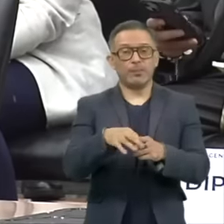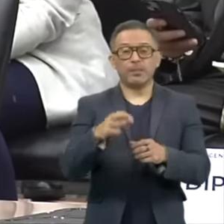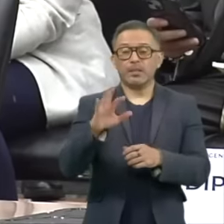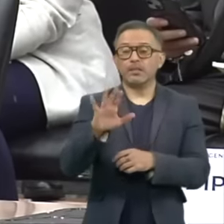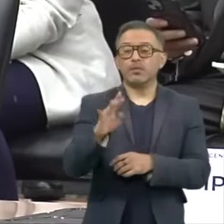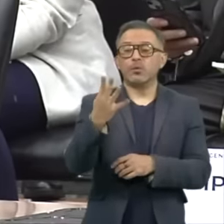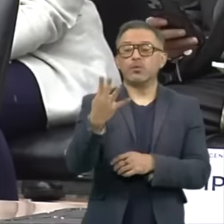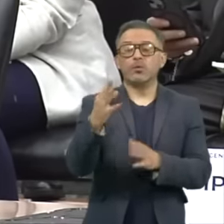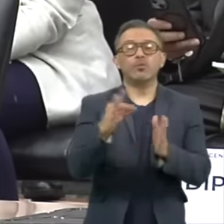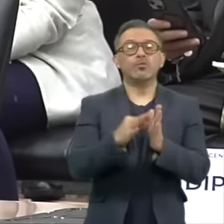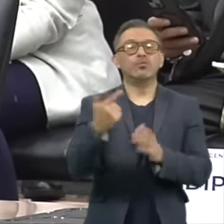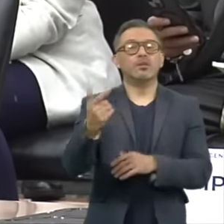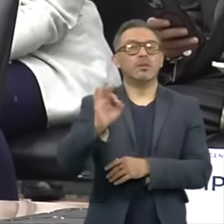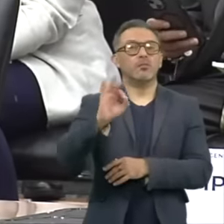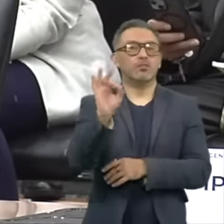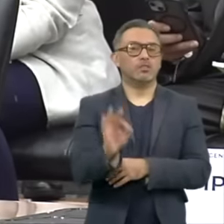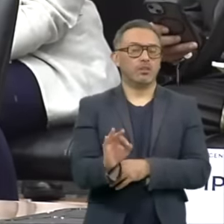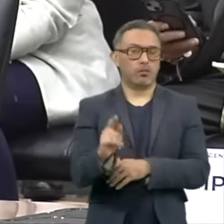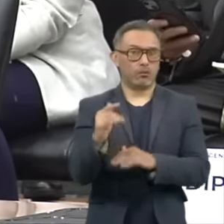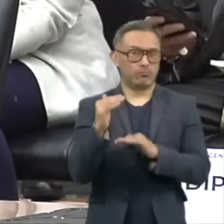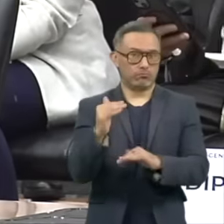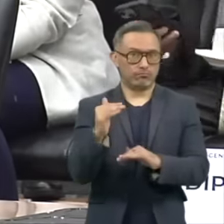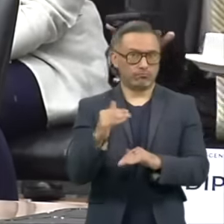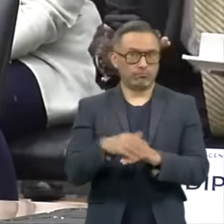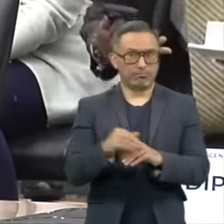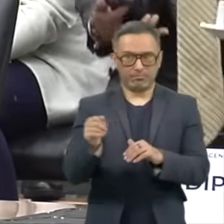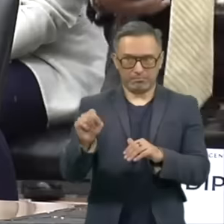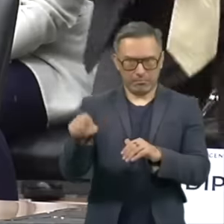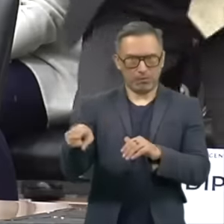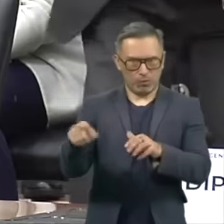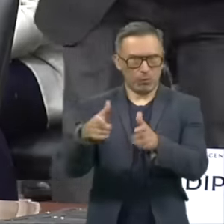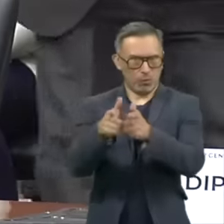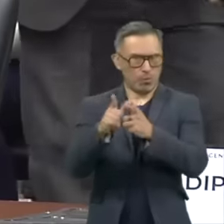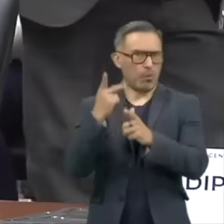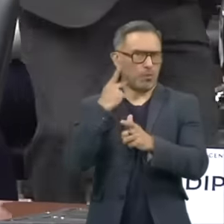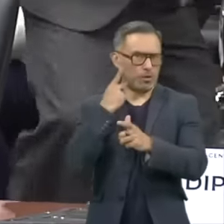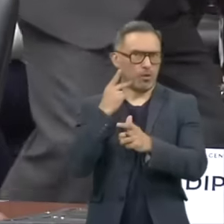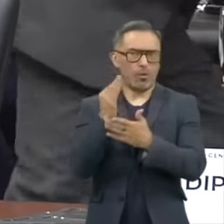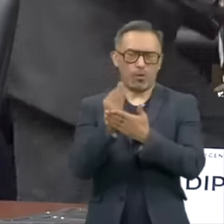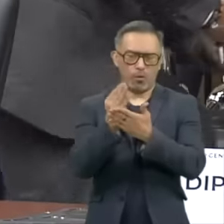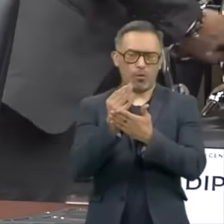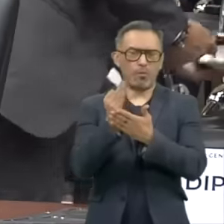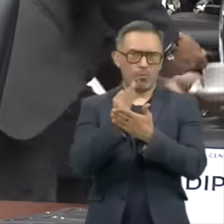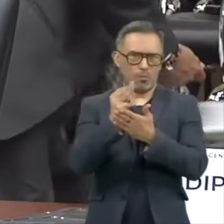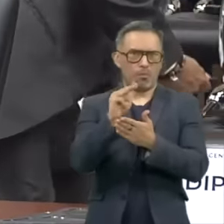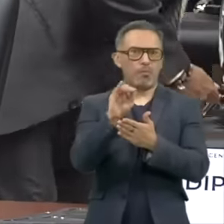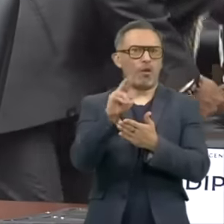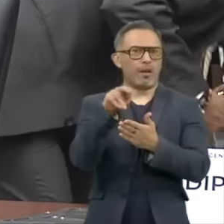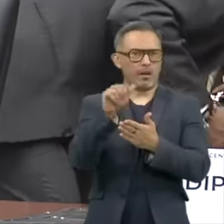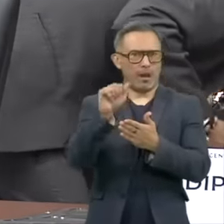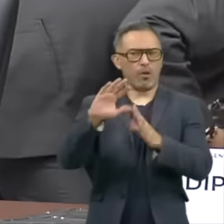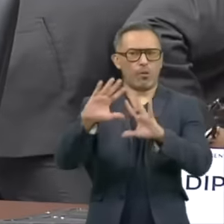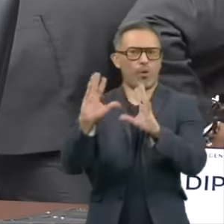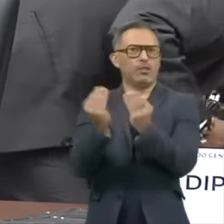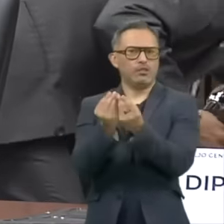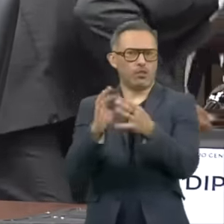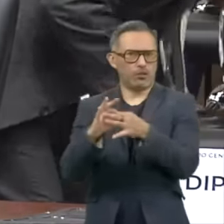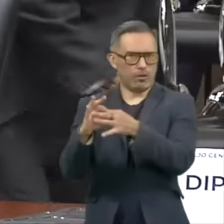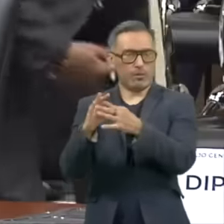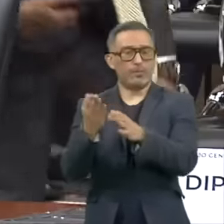54.7% fue lo que obtuvo la coalición que encabeza Morena. La oposición tuvimos en su totalidad